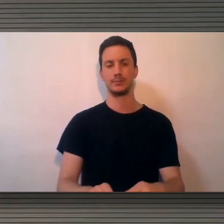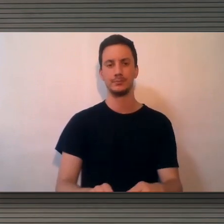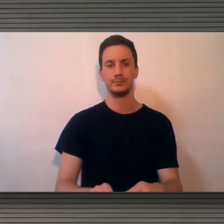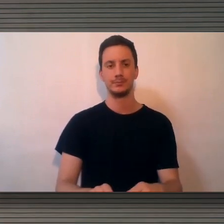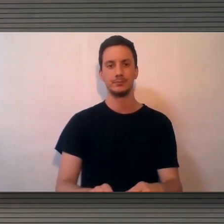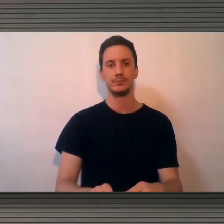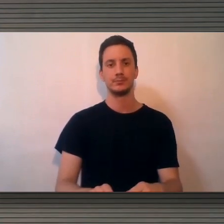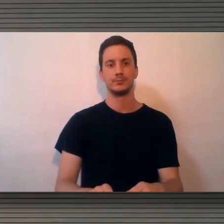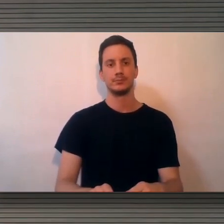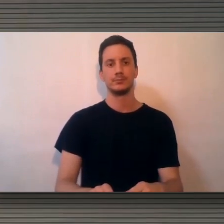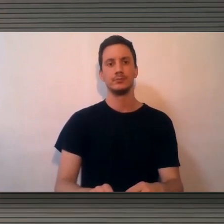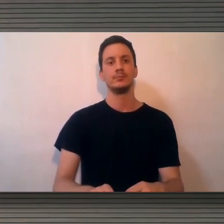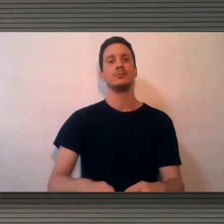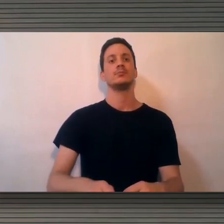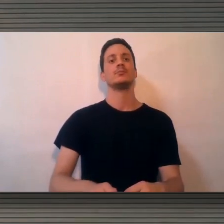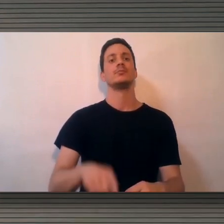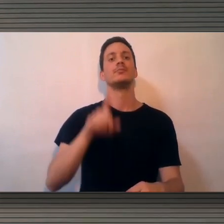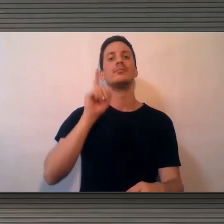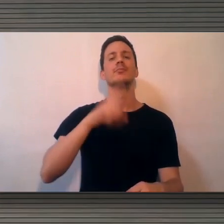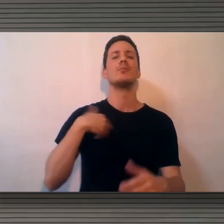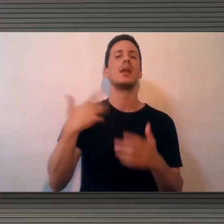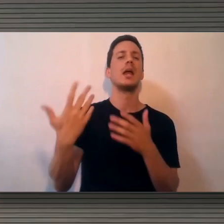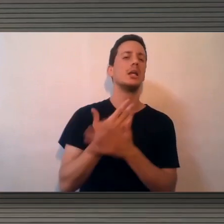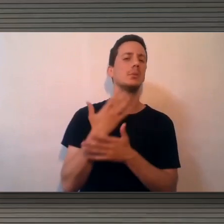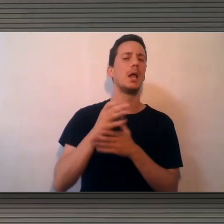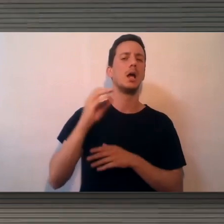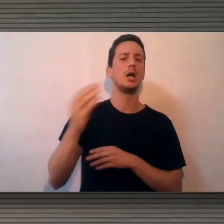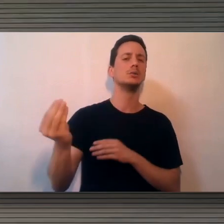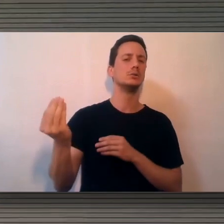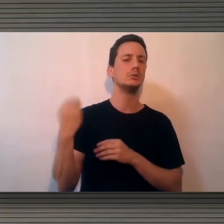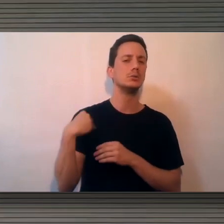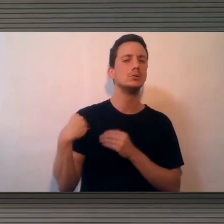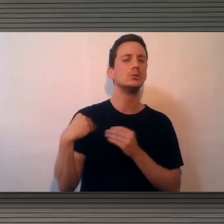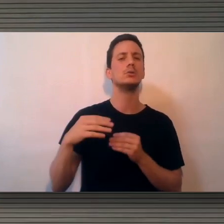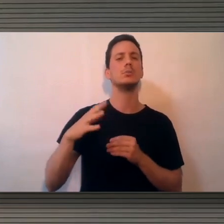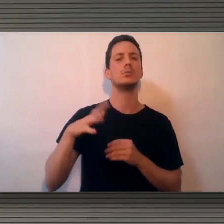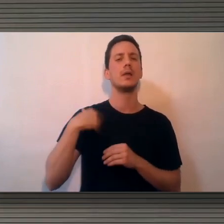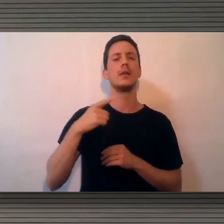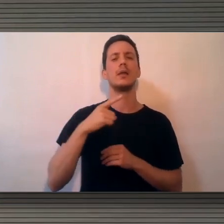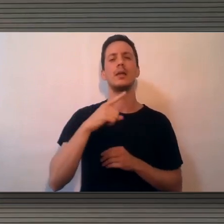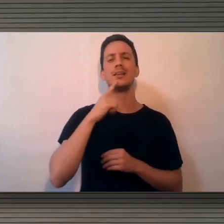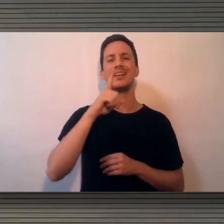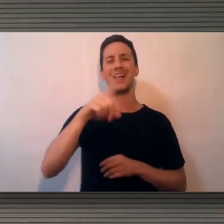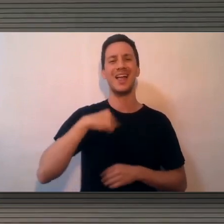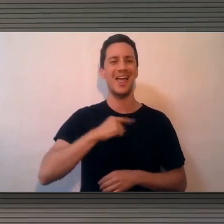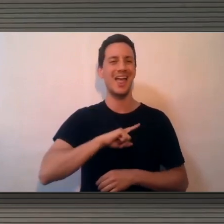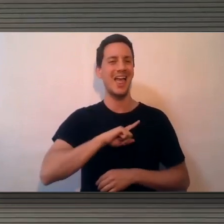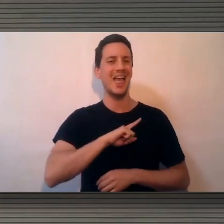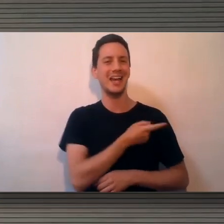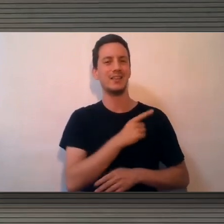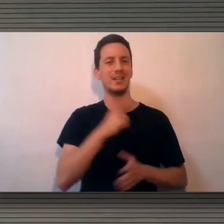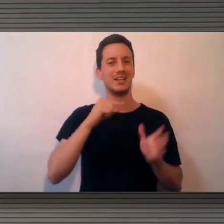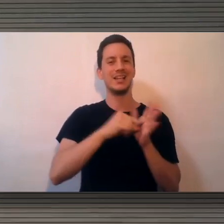tema, también nos preguntan si podrías explicar y comentar un poquito las heridas, cómo son esas heridas que aparecen por los herpes.